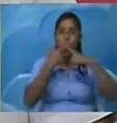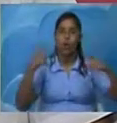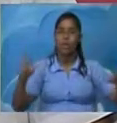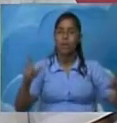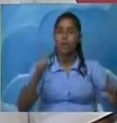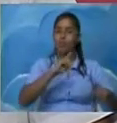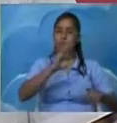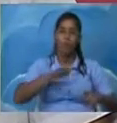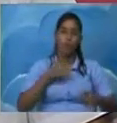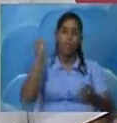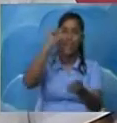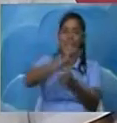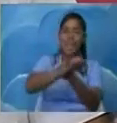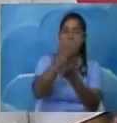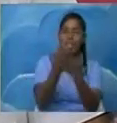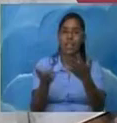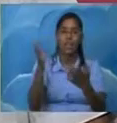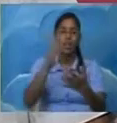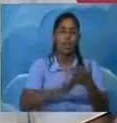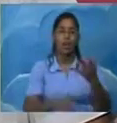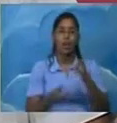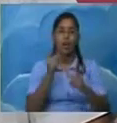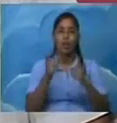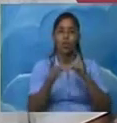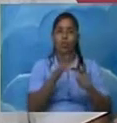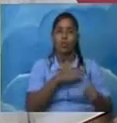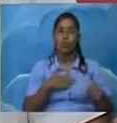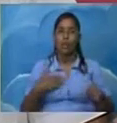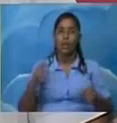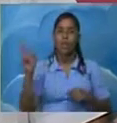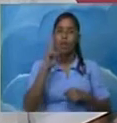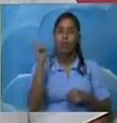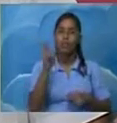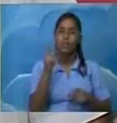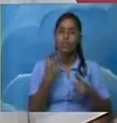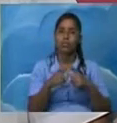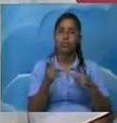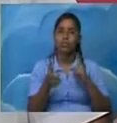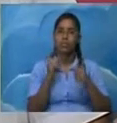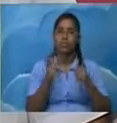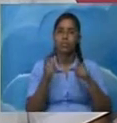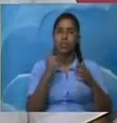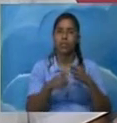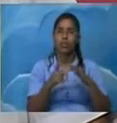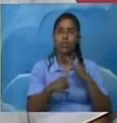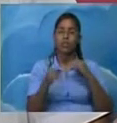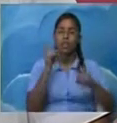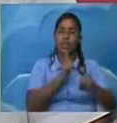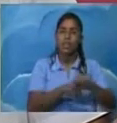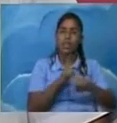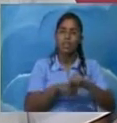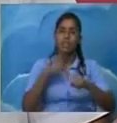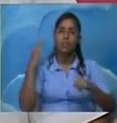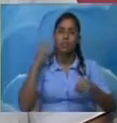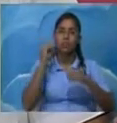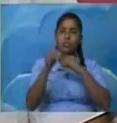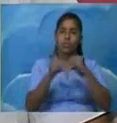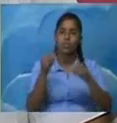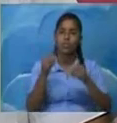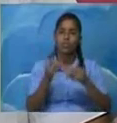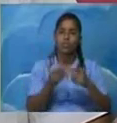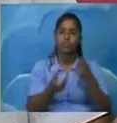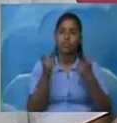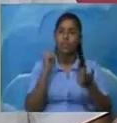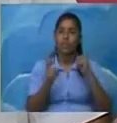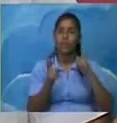debían seguir esclavizando. Algunos querían usar de astucia. En el tiempo de Nehemías quisieron usar de astucia y